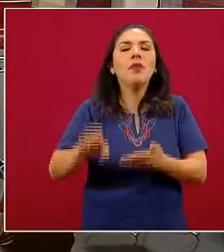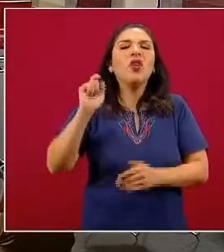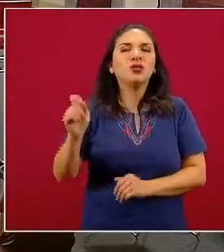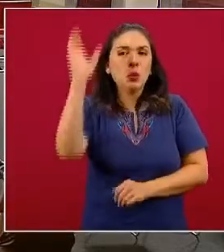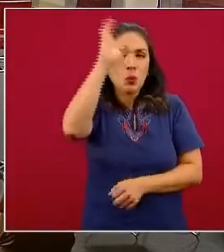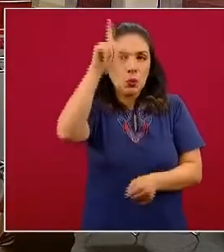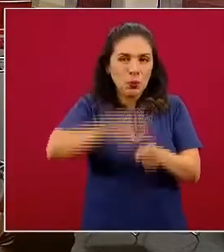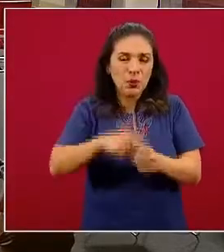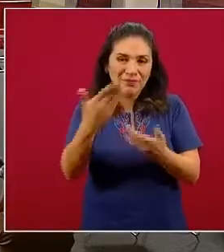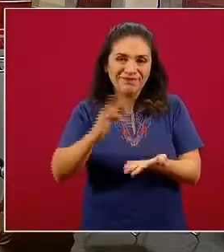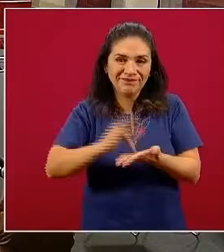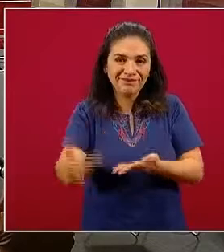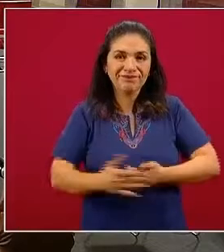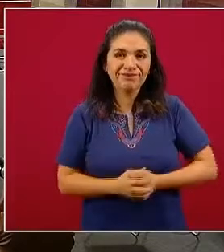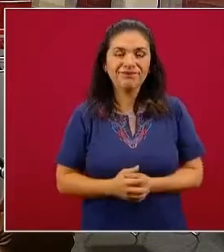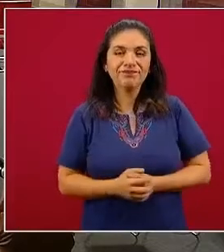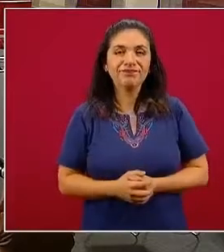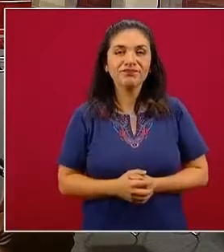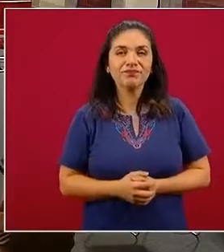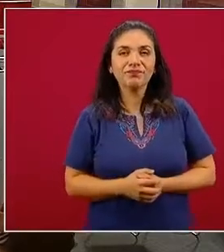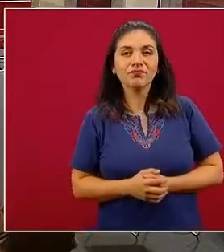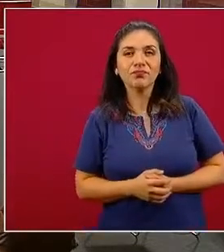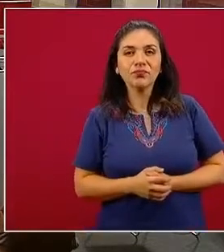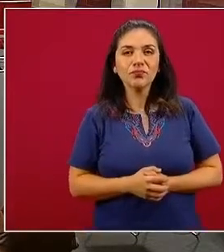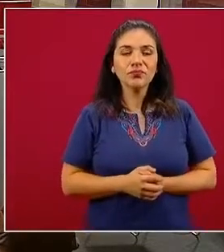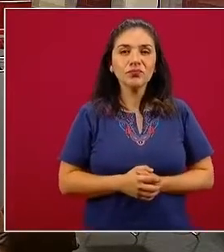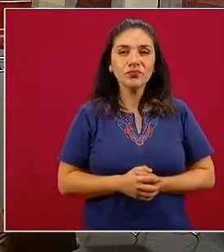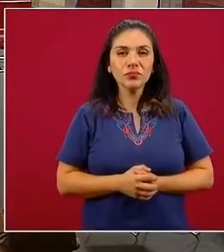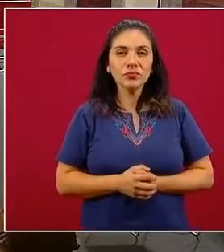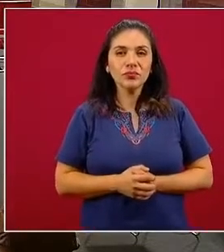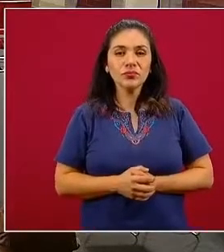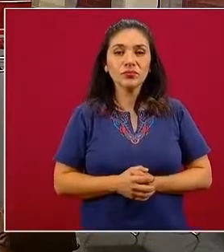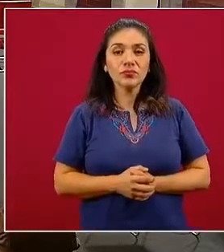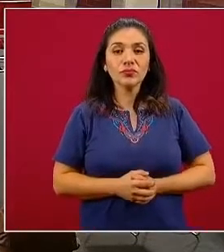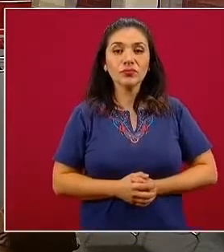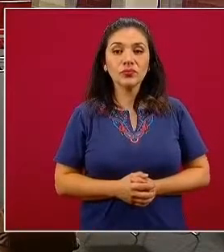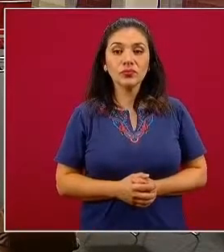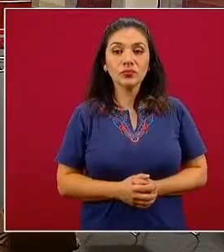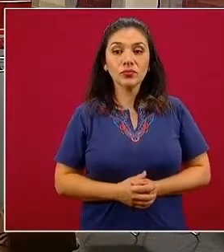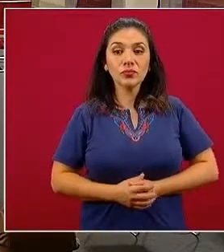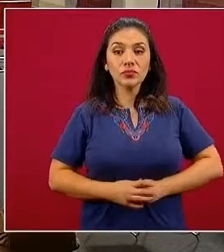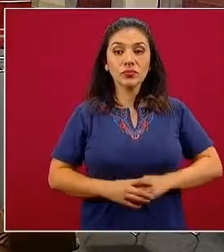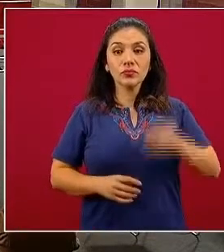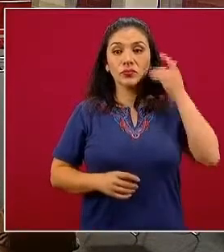cultura. Muchas gracias. Por favor, estimado Mardonio.